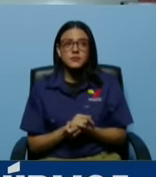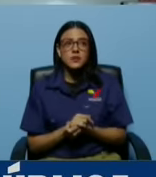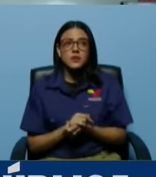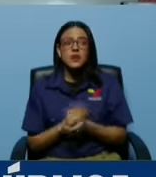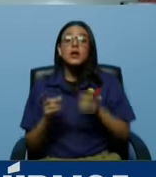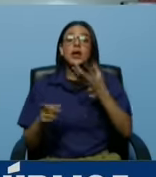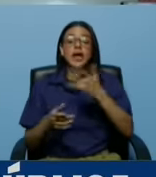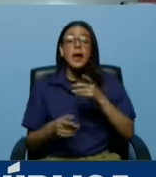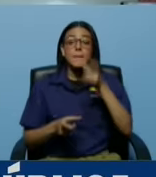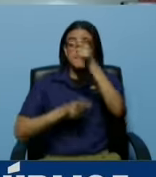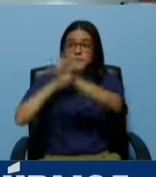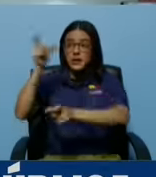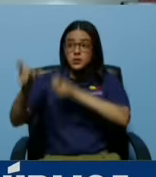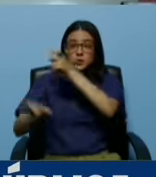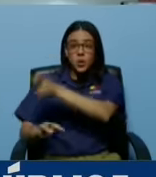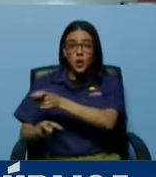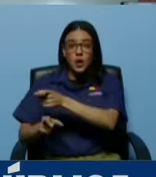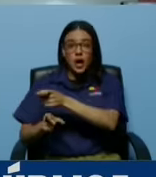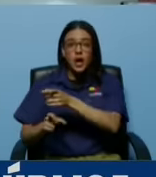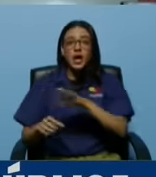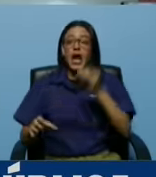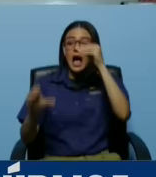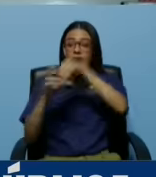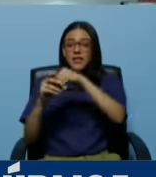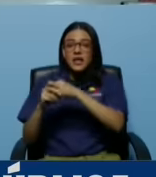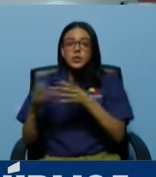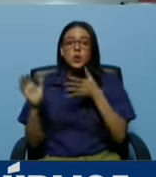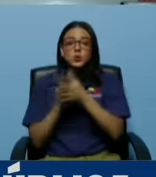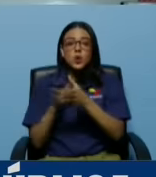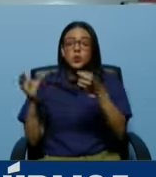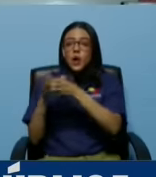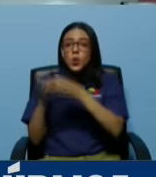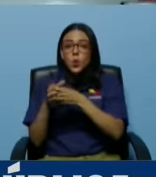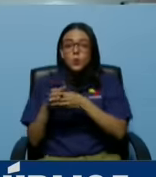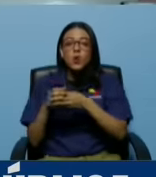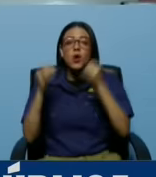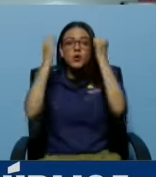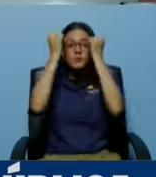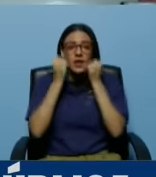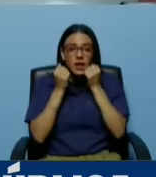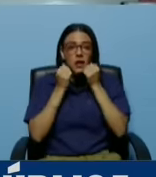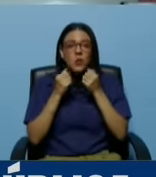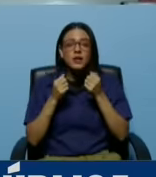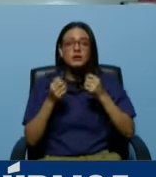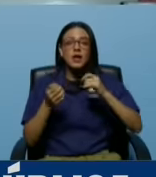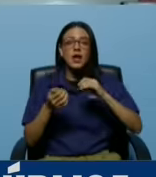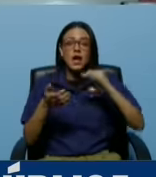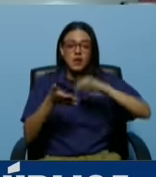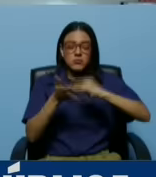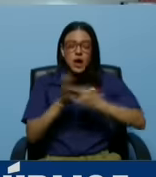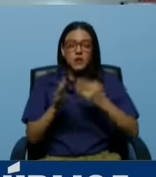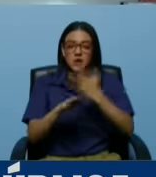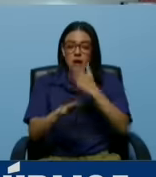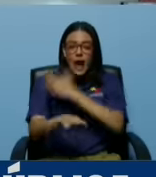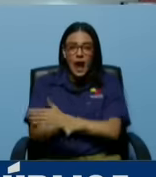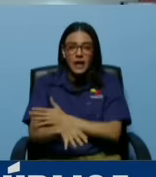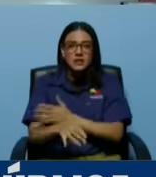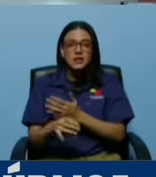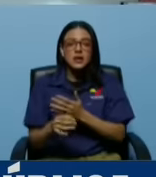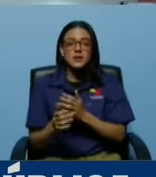sujetos vinculados con grupos estructurados de delincuencia organizada, tal como lo dijimos en numerosas